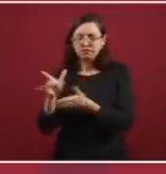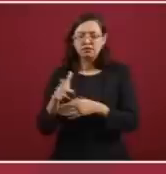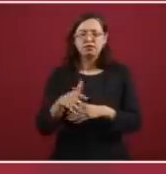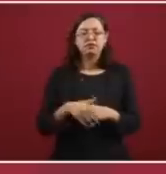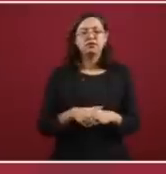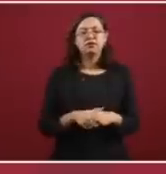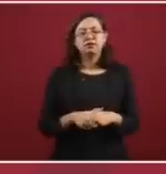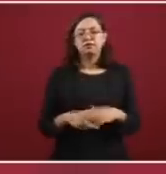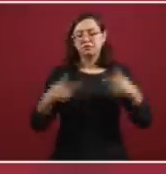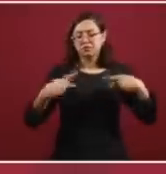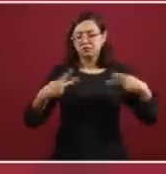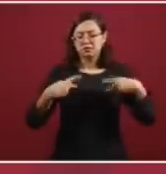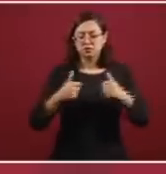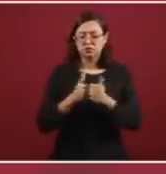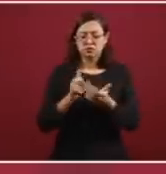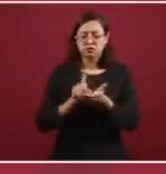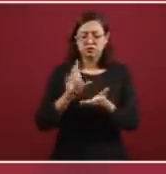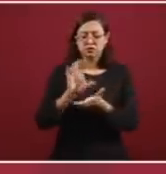el de personas con